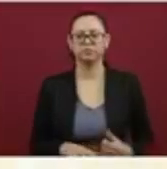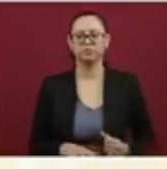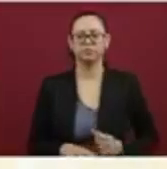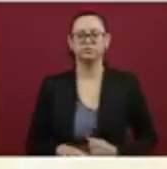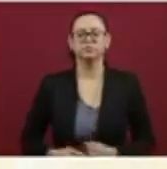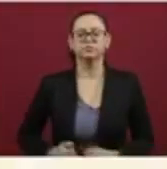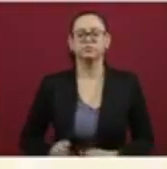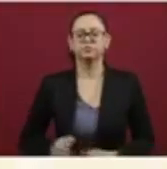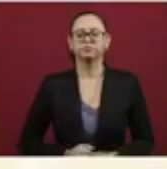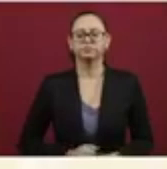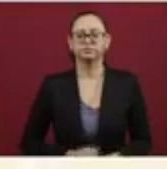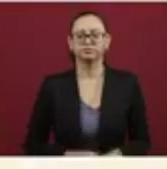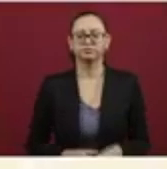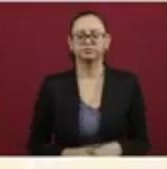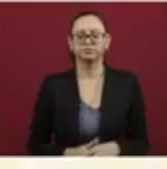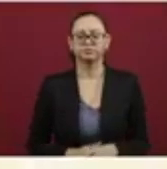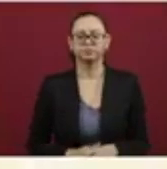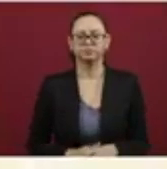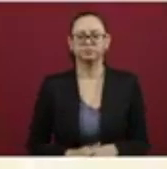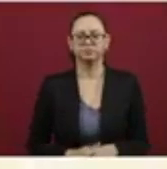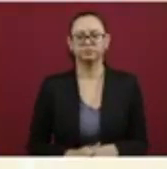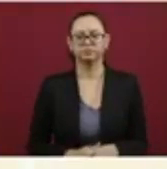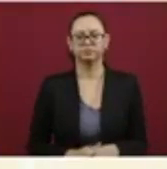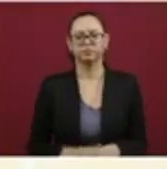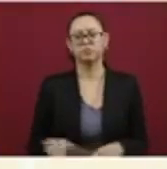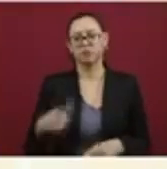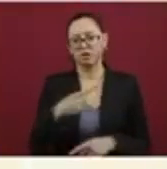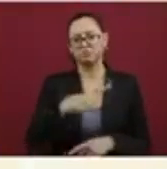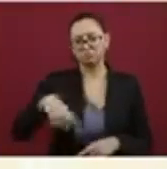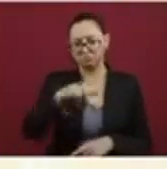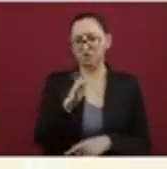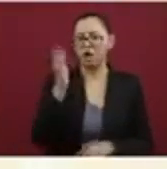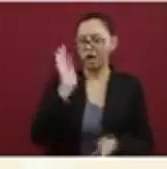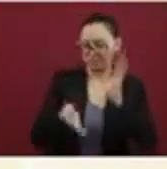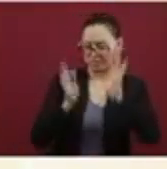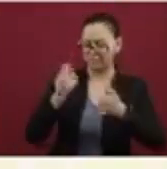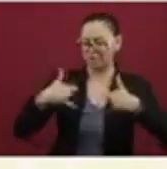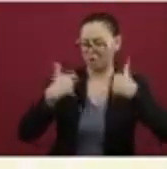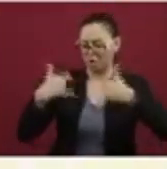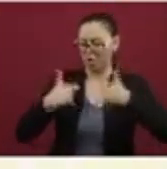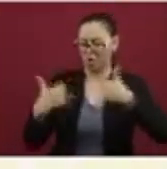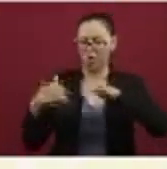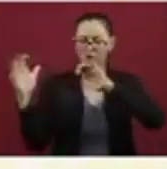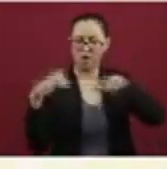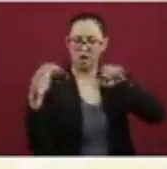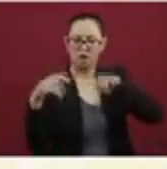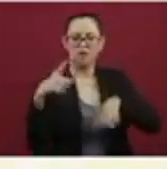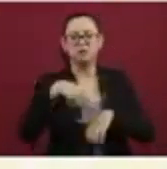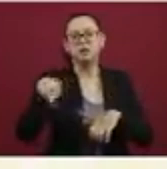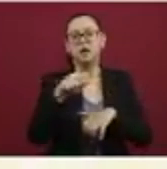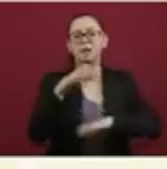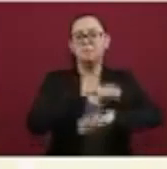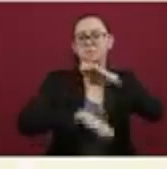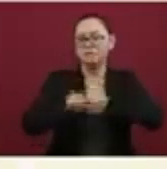mayoría, esto corresponde también a la realidad nacional, la mayoría son microempresas,